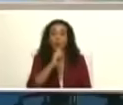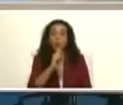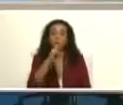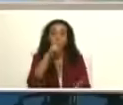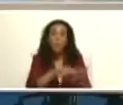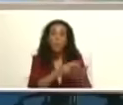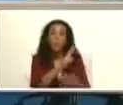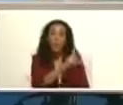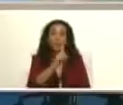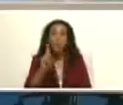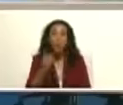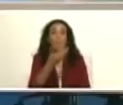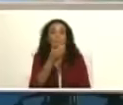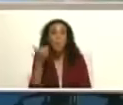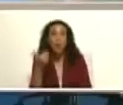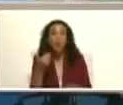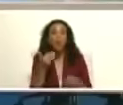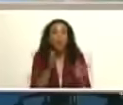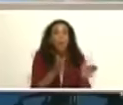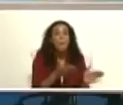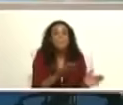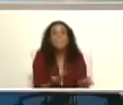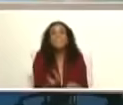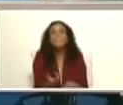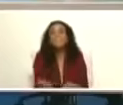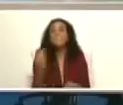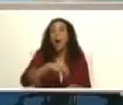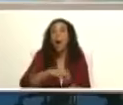2021, que mejoró en el año 2022